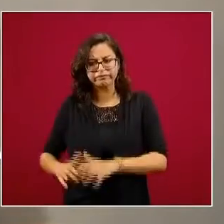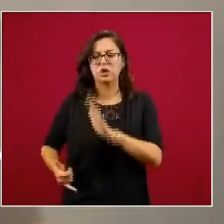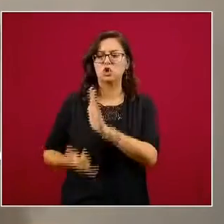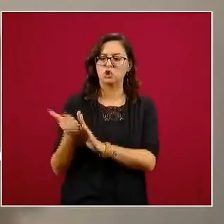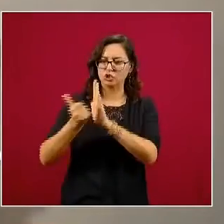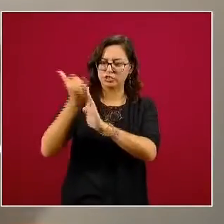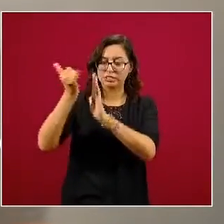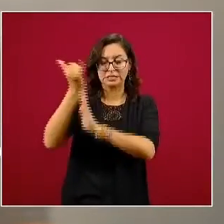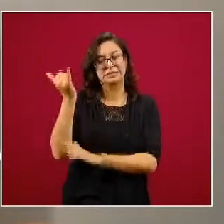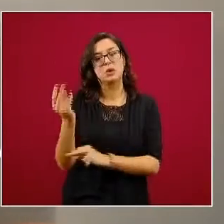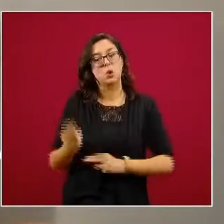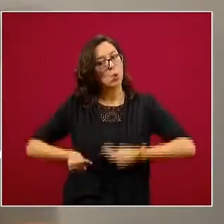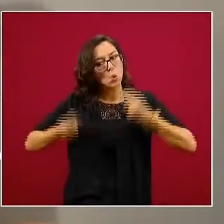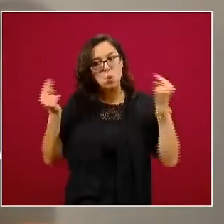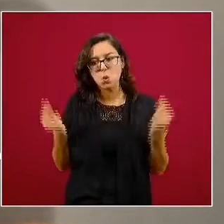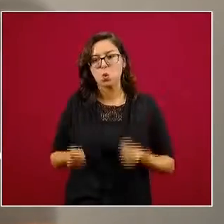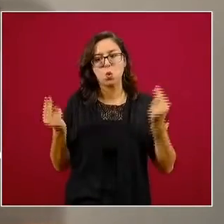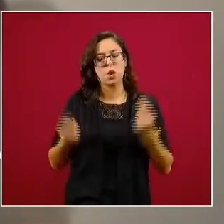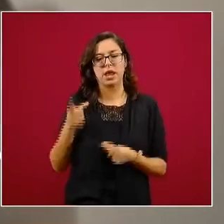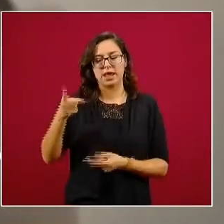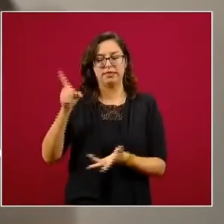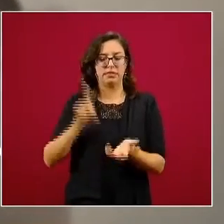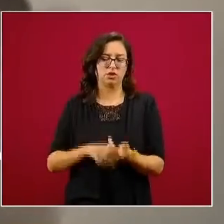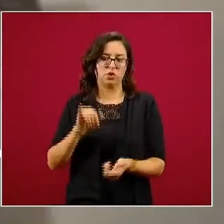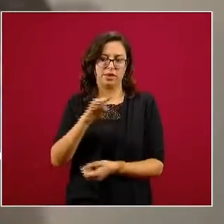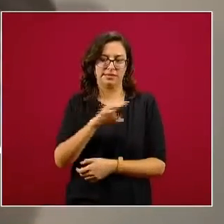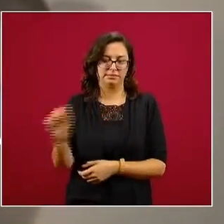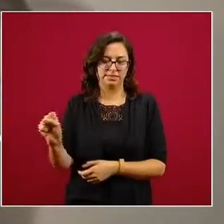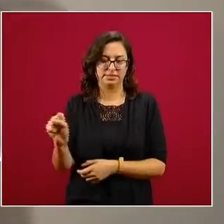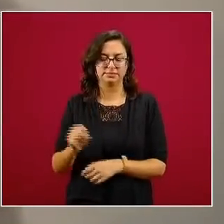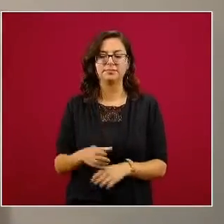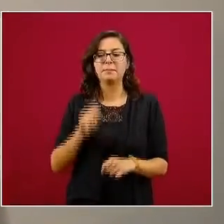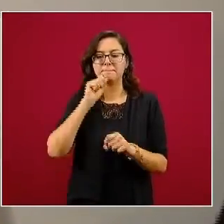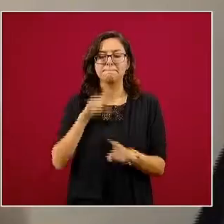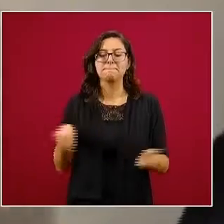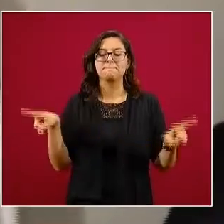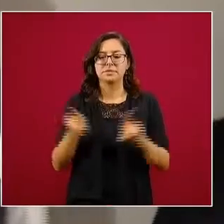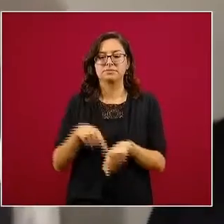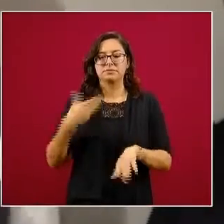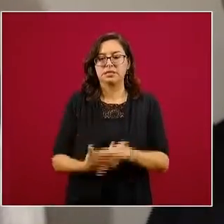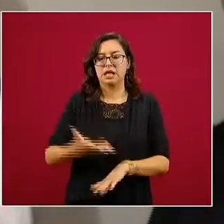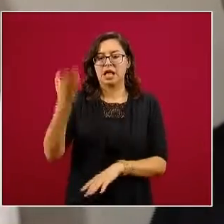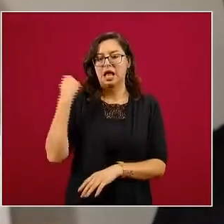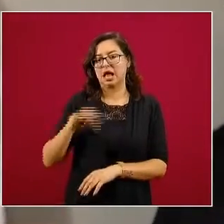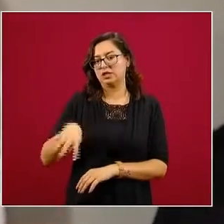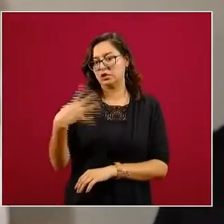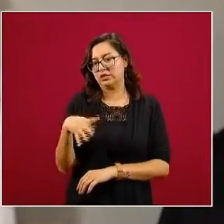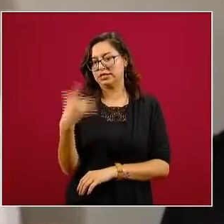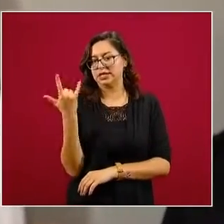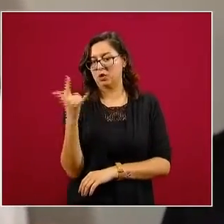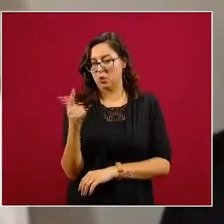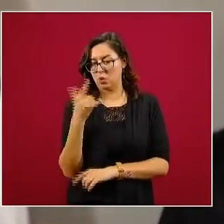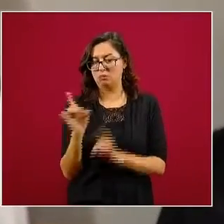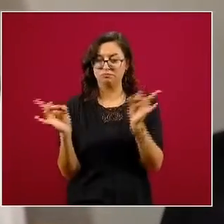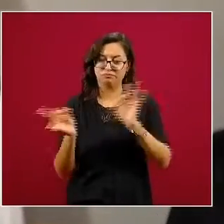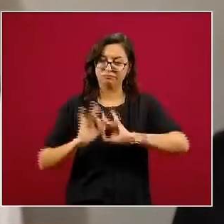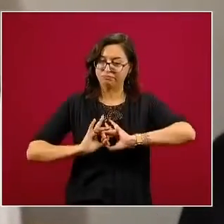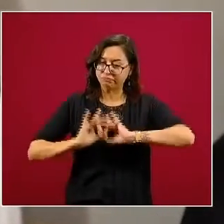insumos y EPPs que se cuentan en los cientos de miles entre respiradores KN95,